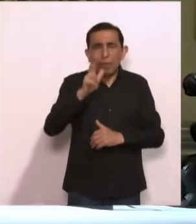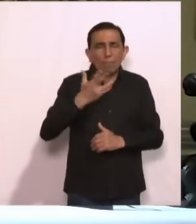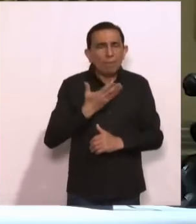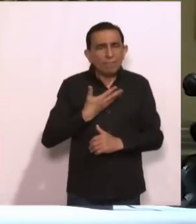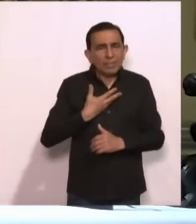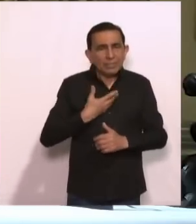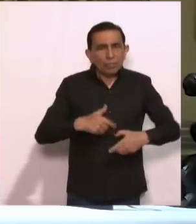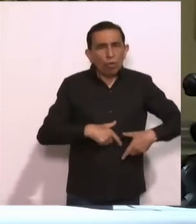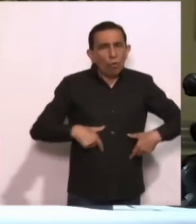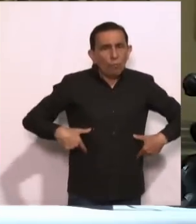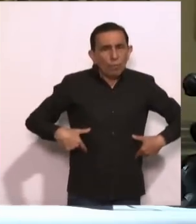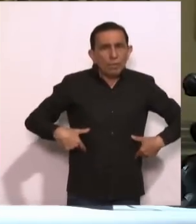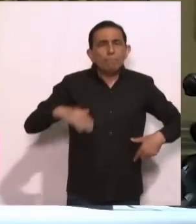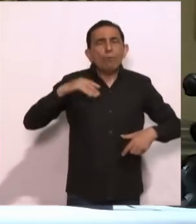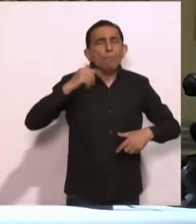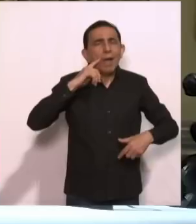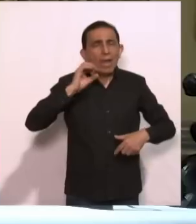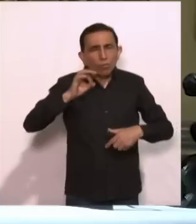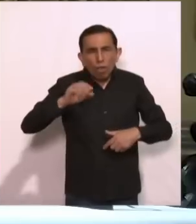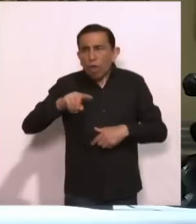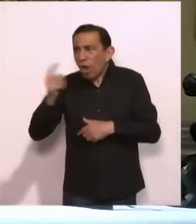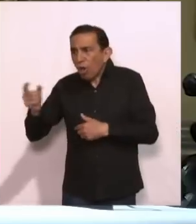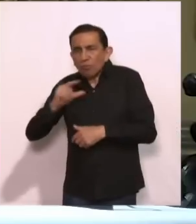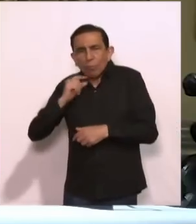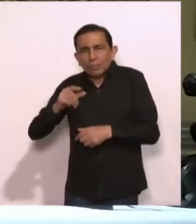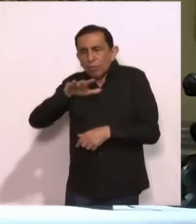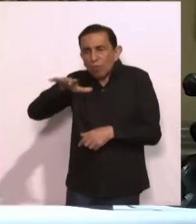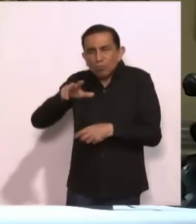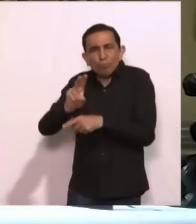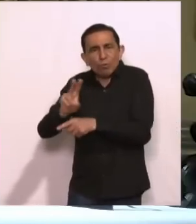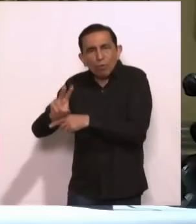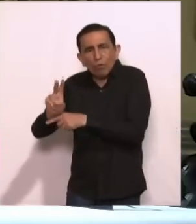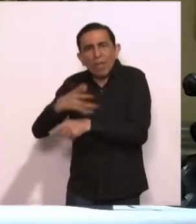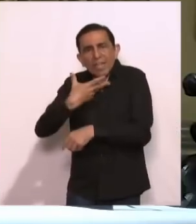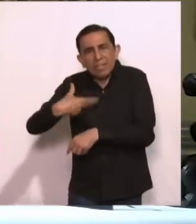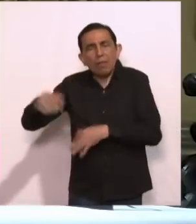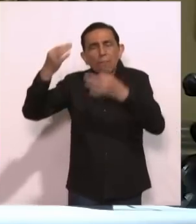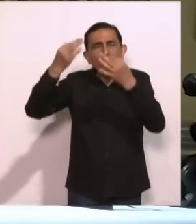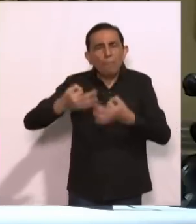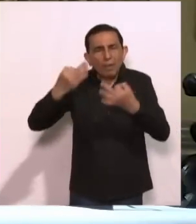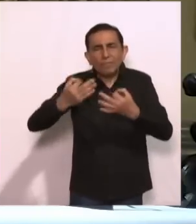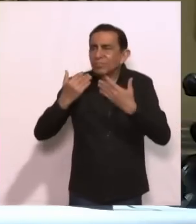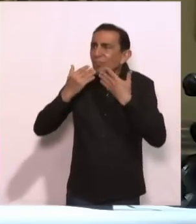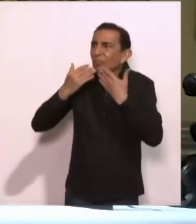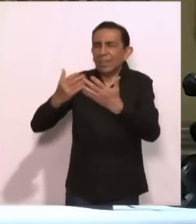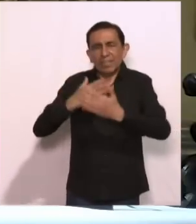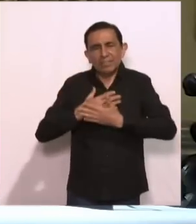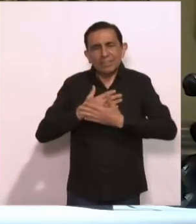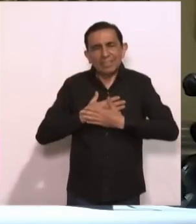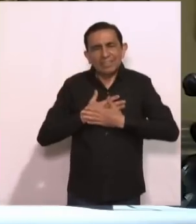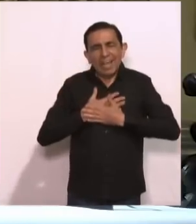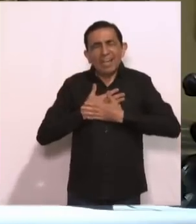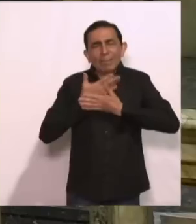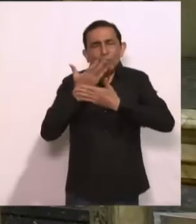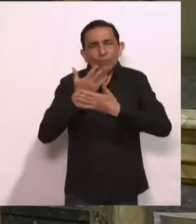nuestro arzobispo, el Cardenal Mario y todos los pastores que cuidan de tu pueblo, llévala a su perfección por la